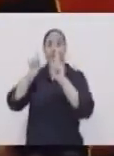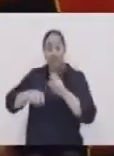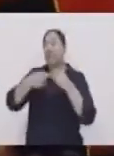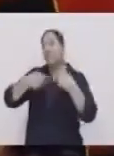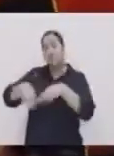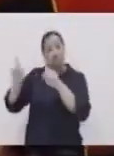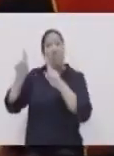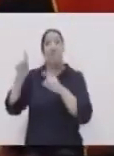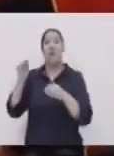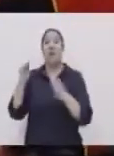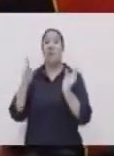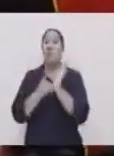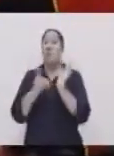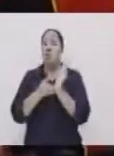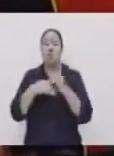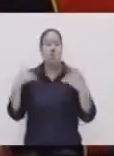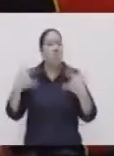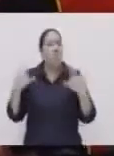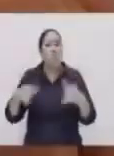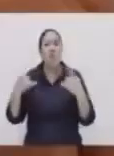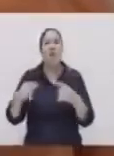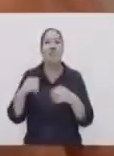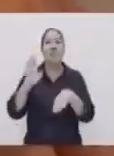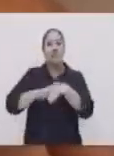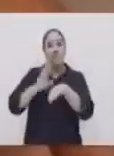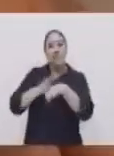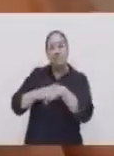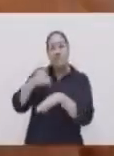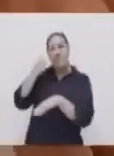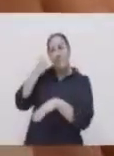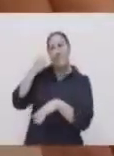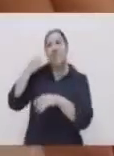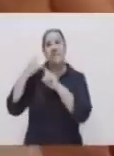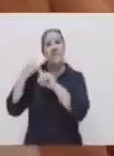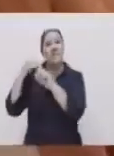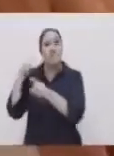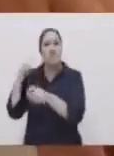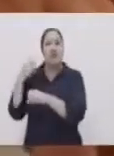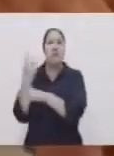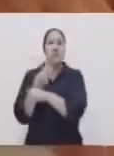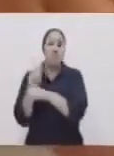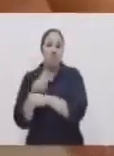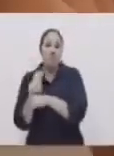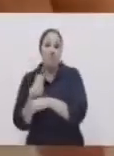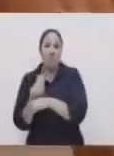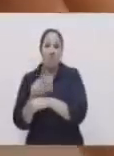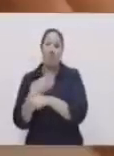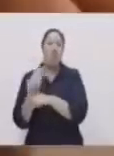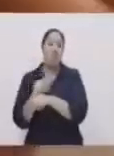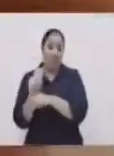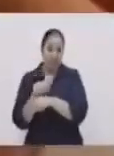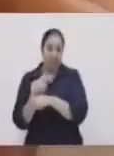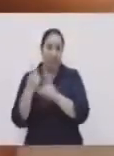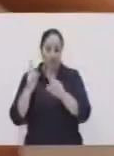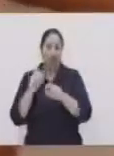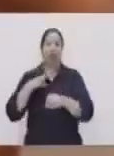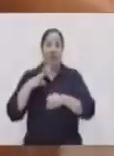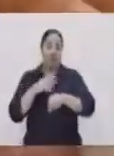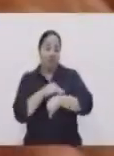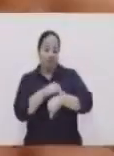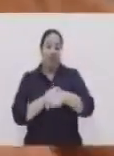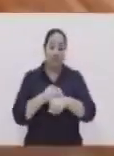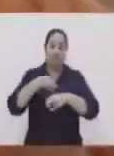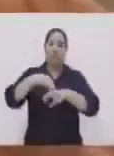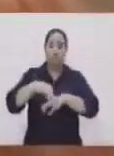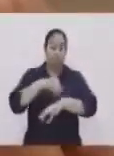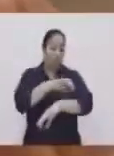inmediata. Primero, se debe llamar a los bomberos. Segundo, solo si es posible, retire objetos como anillos, reloj, pulsera o